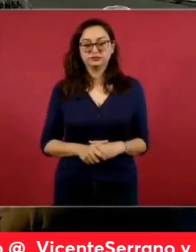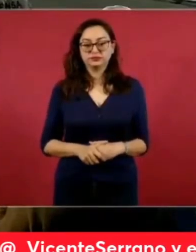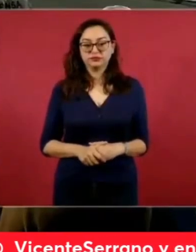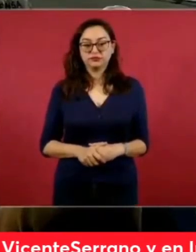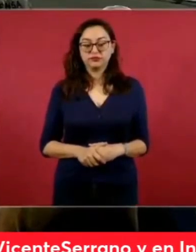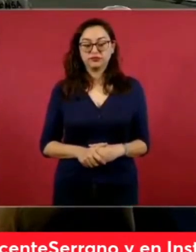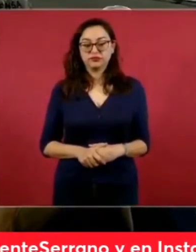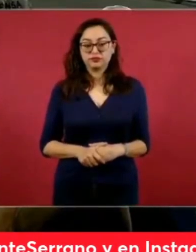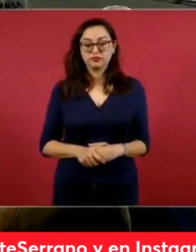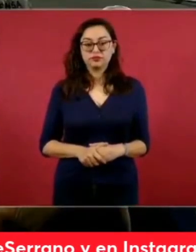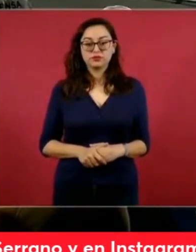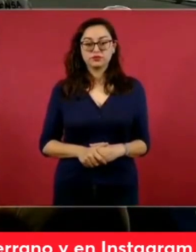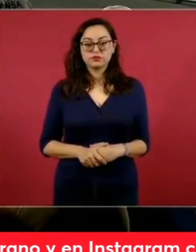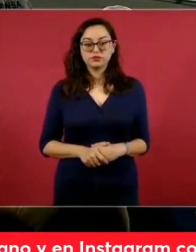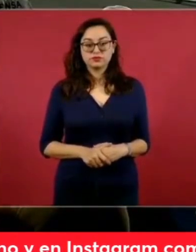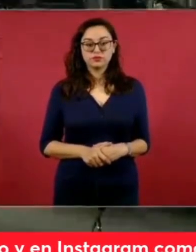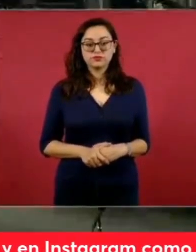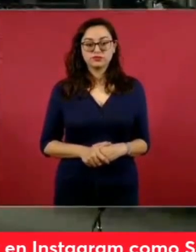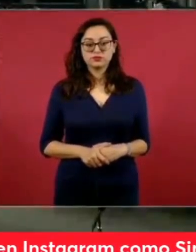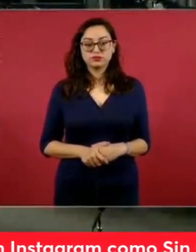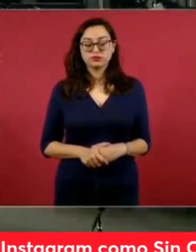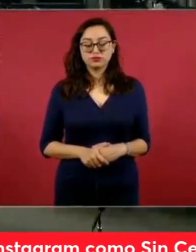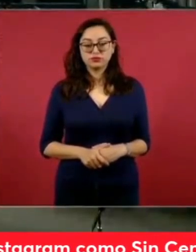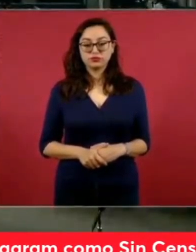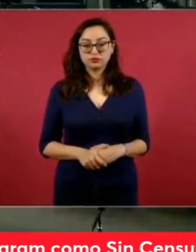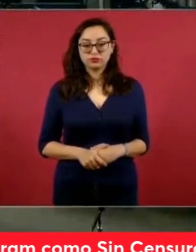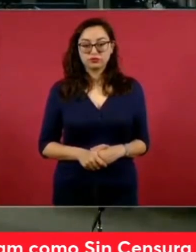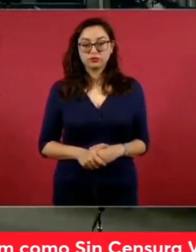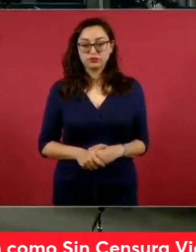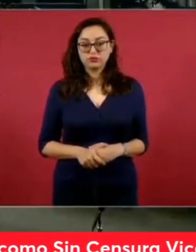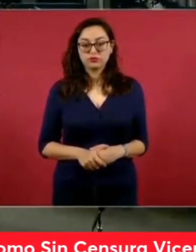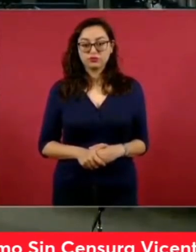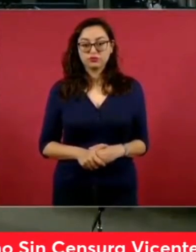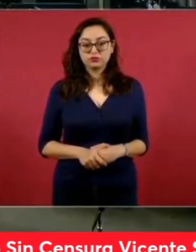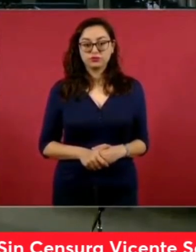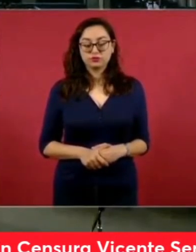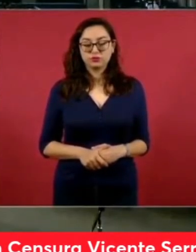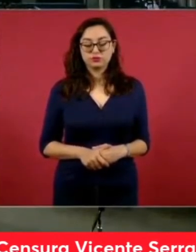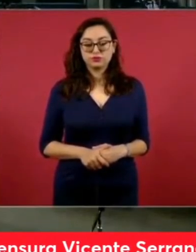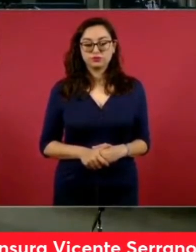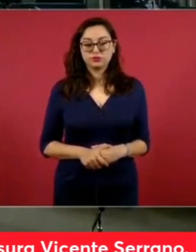en un mensaje de Twitter.